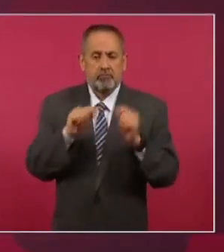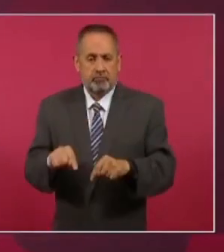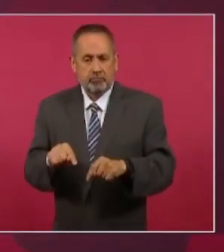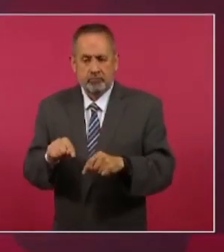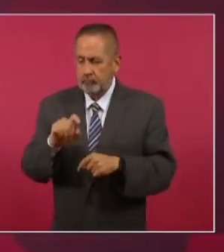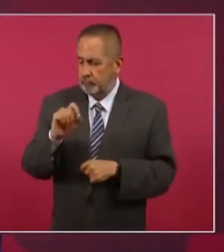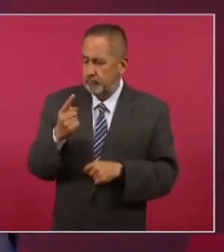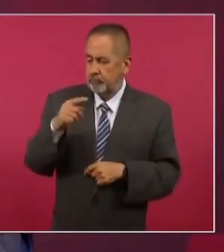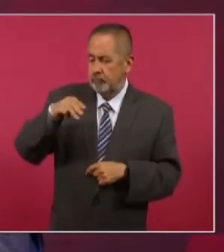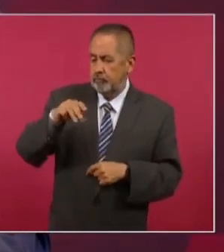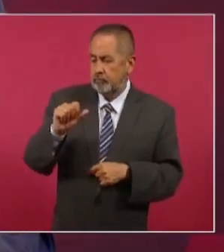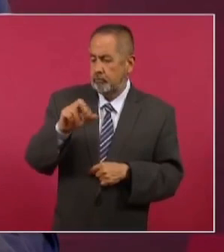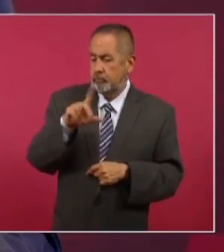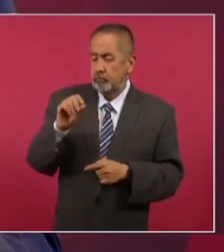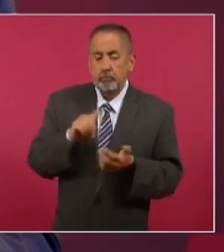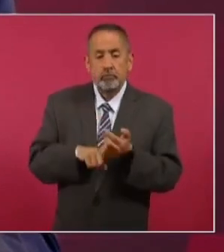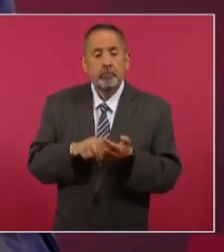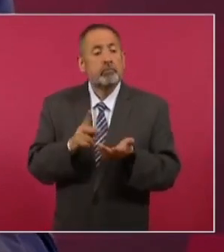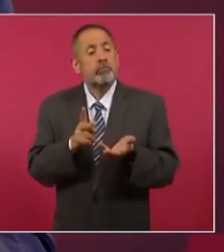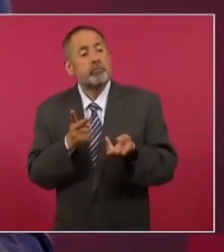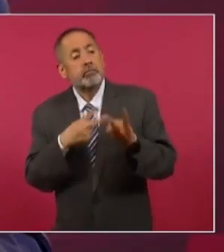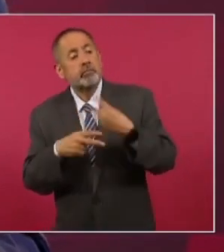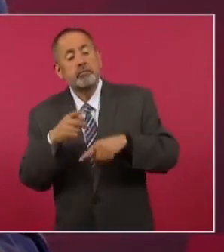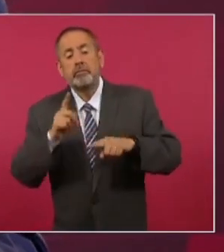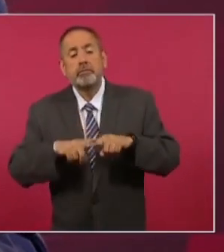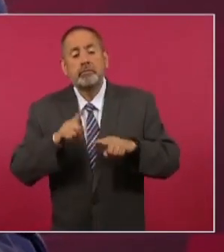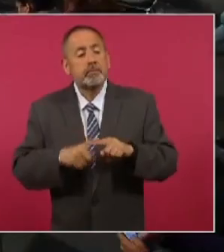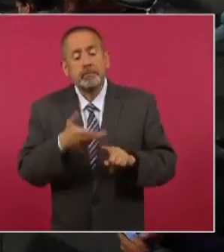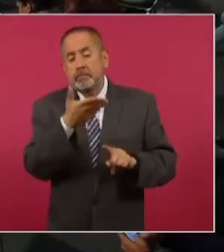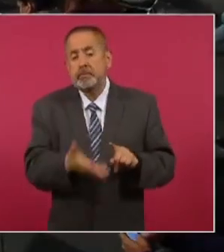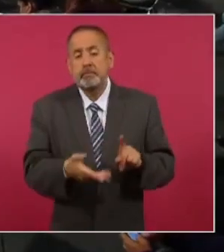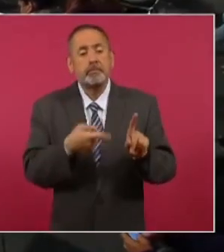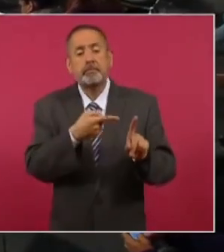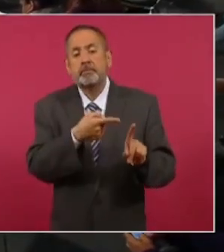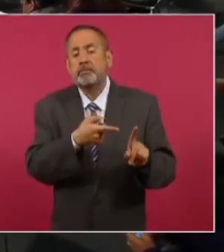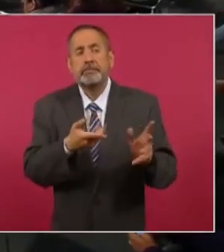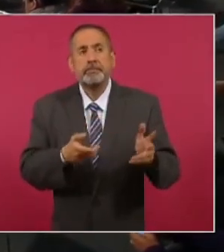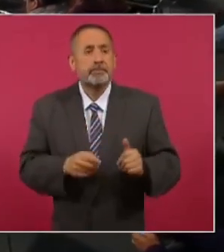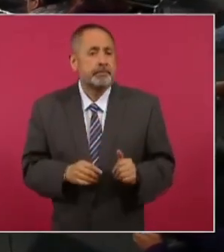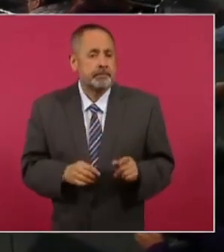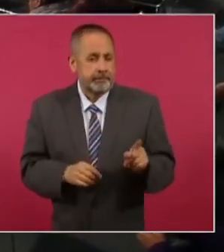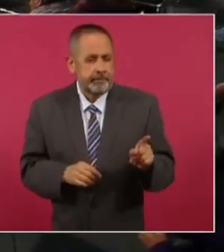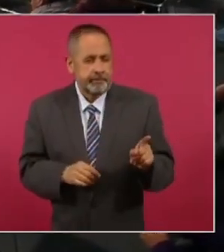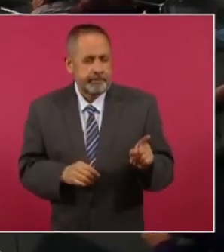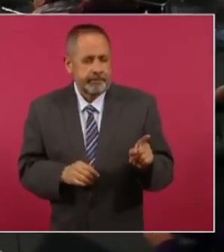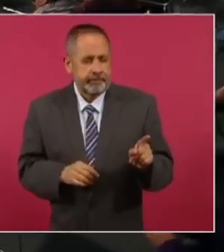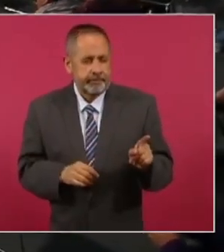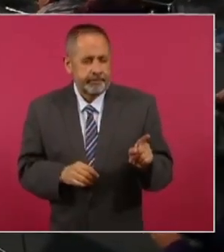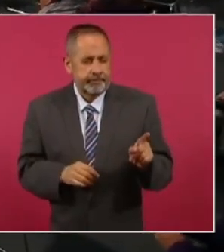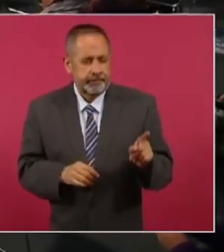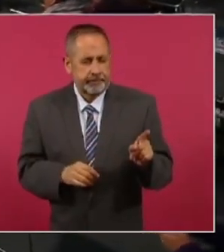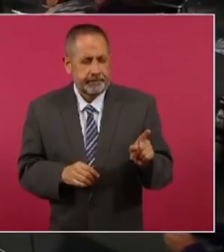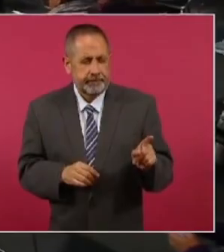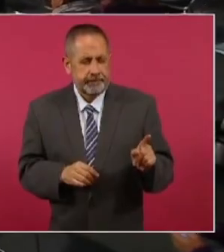nos va a acompañar el